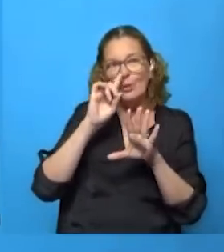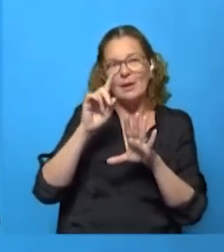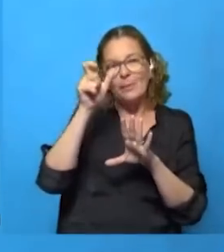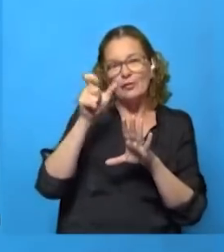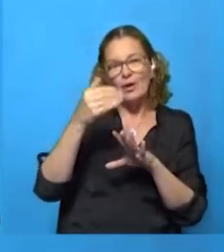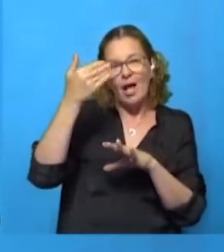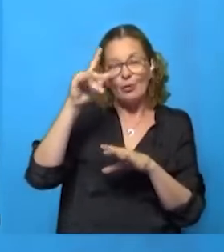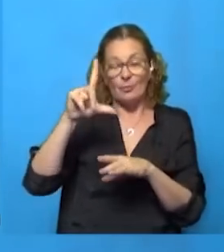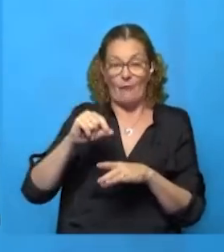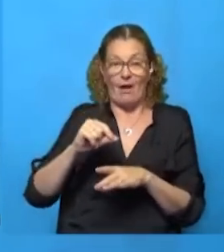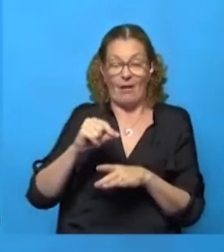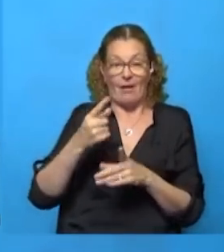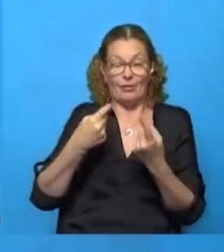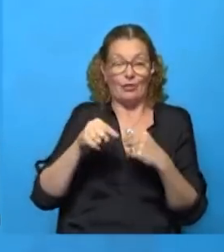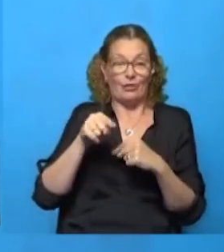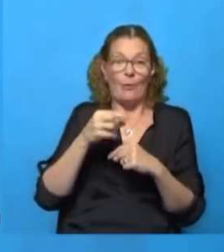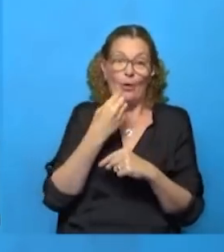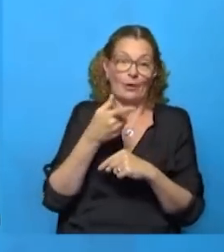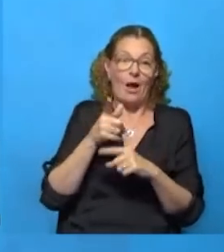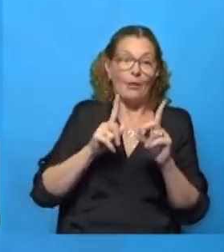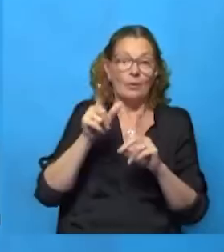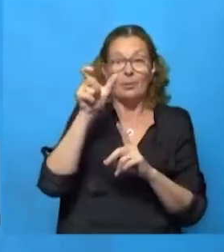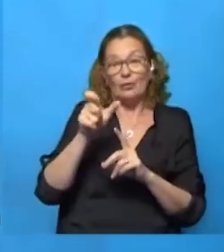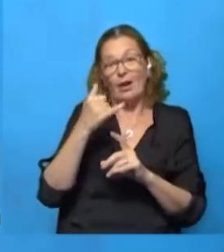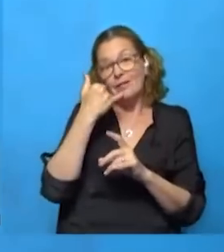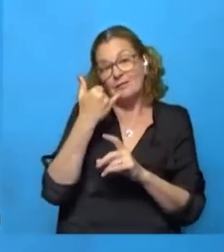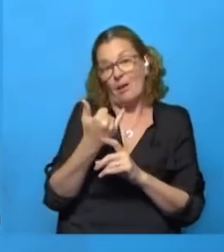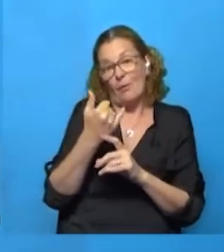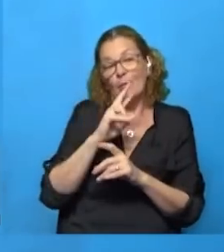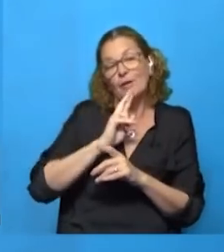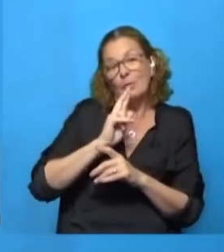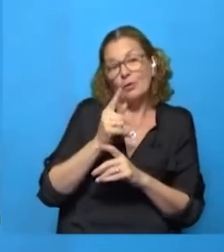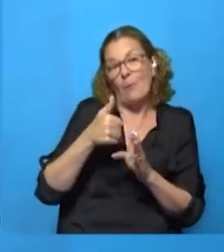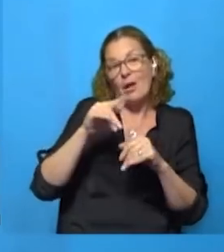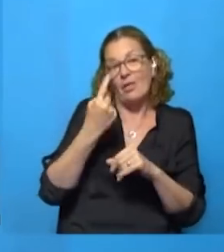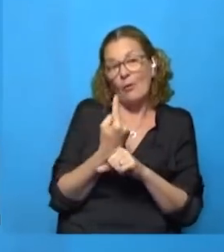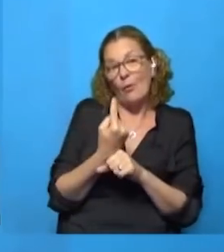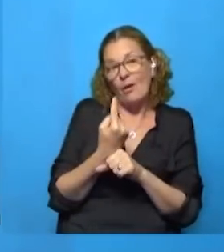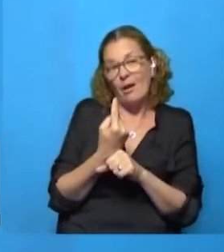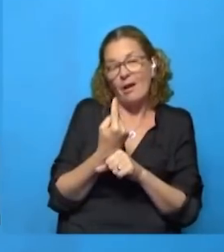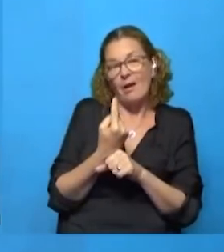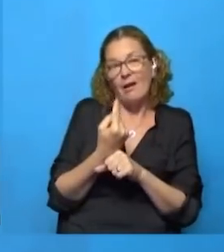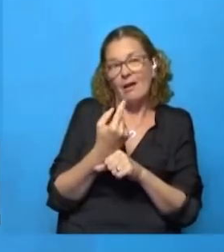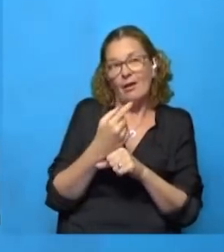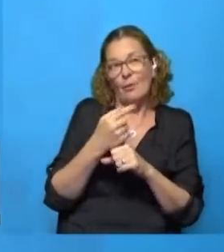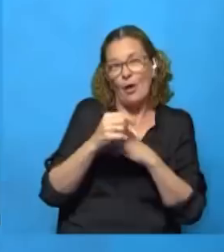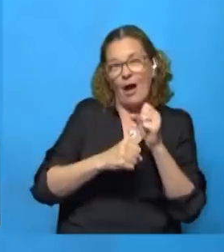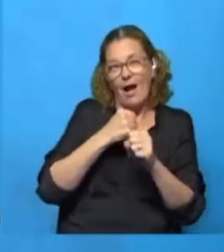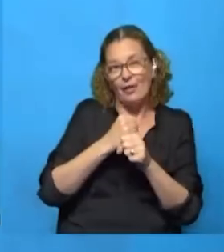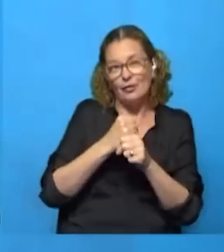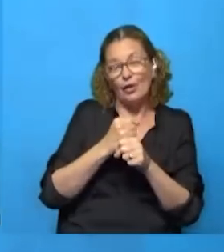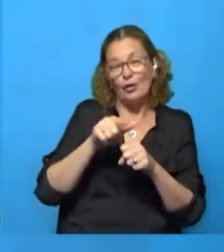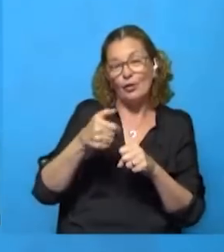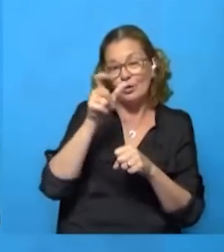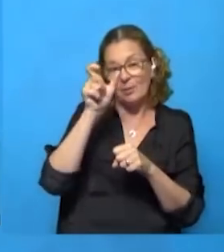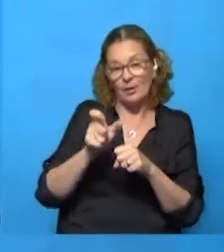es muy baja Entonces bueno alguna gente probablemente haya contestado más de una a lo largo de de unos años y